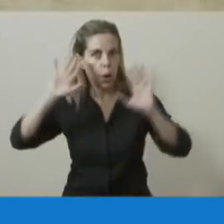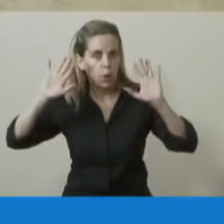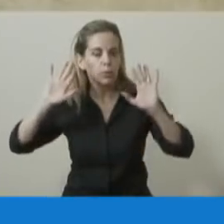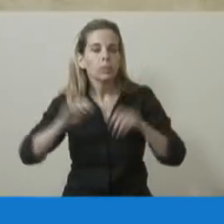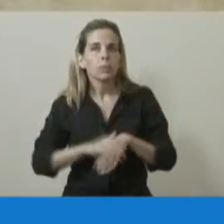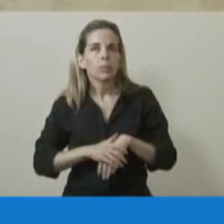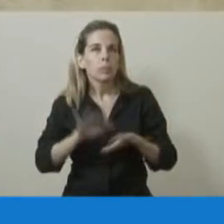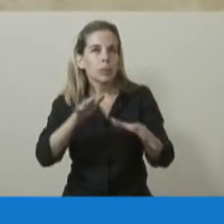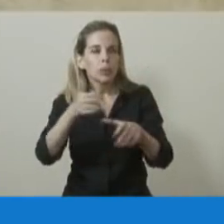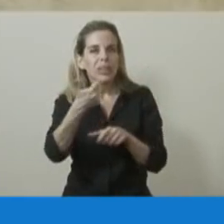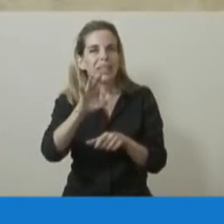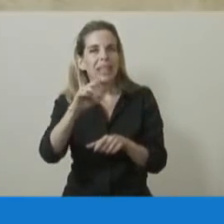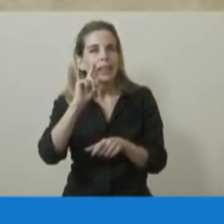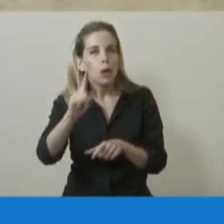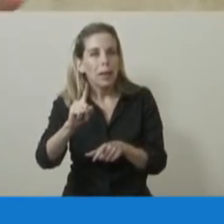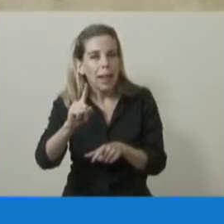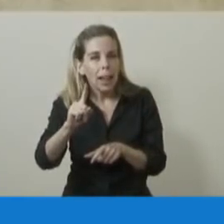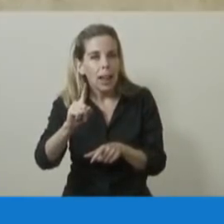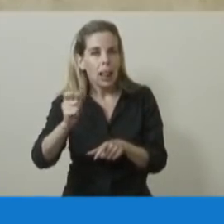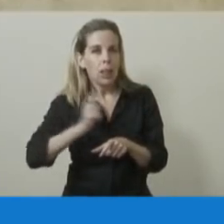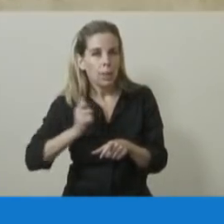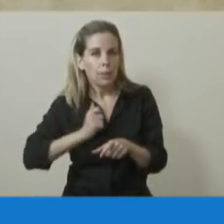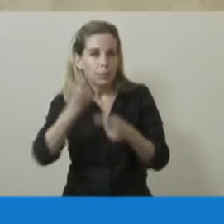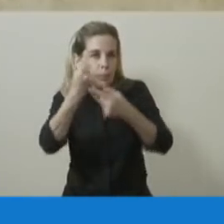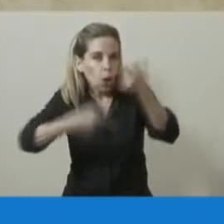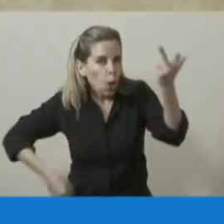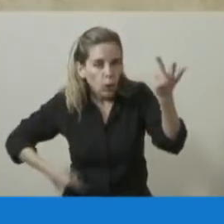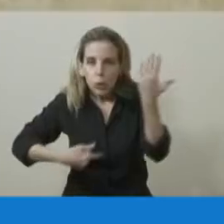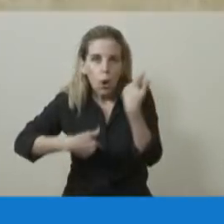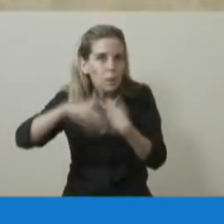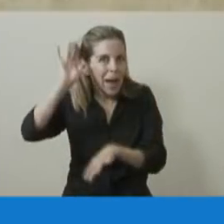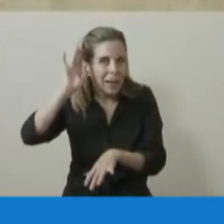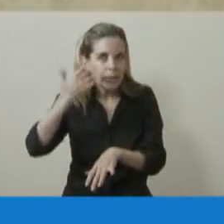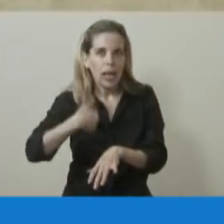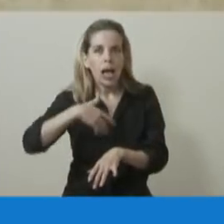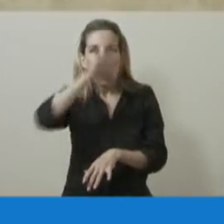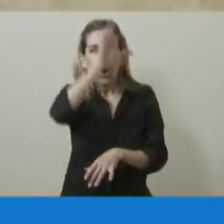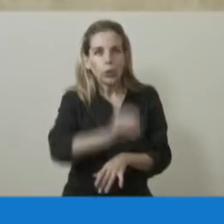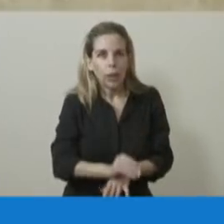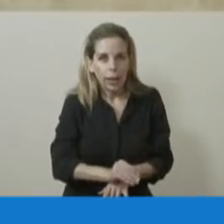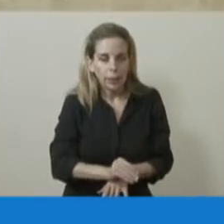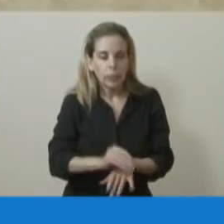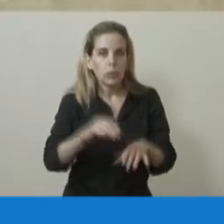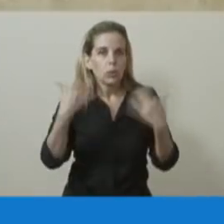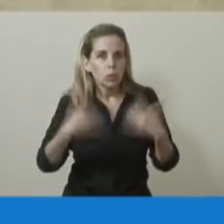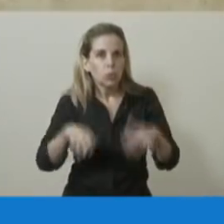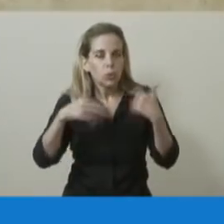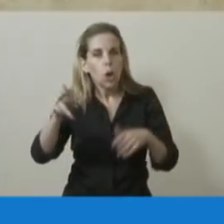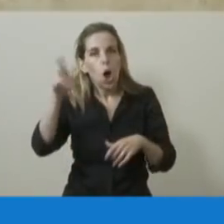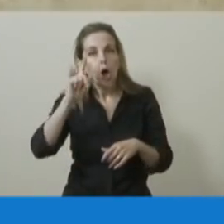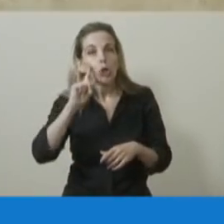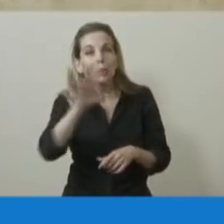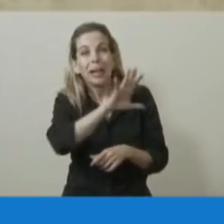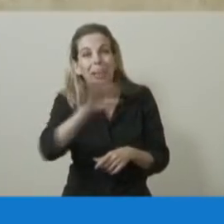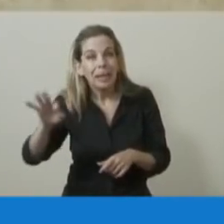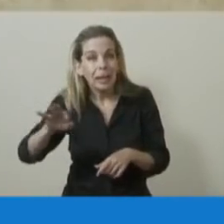60.000 hombres y mujeres distribuidos en todo el territorio del país, en más de 8.500 tareas que se les fueron